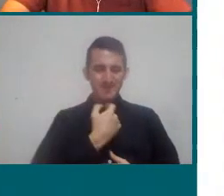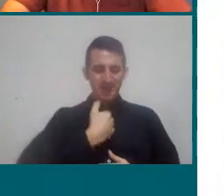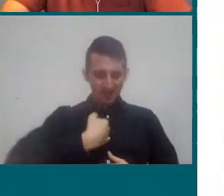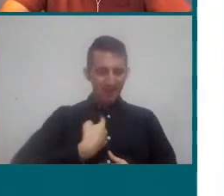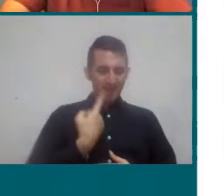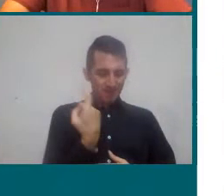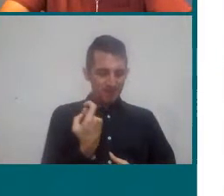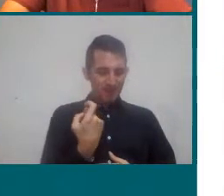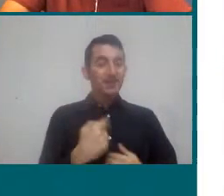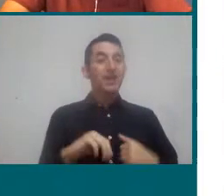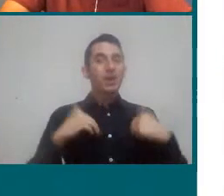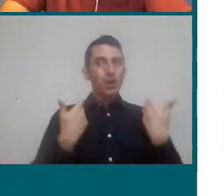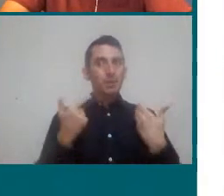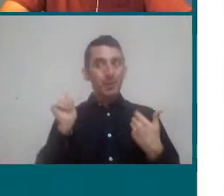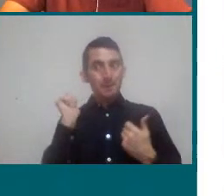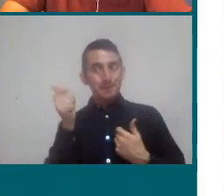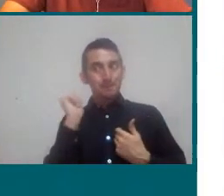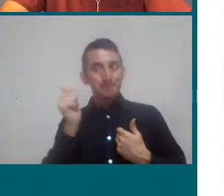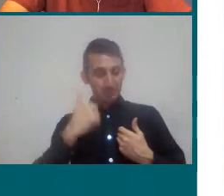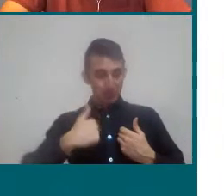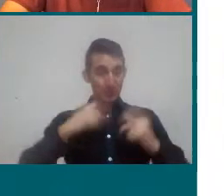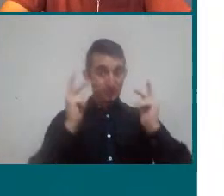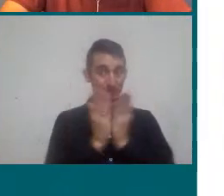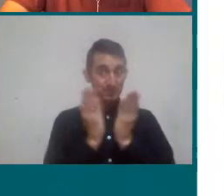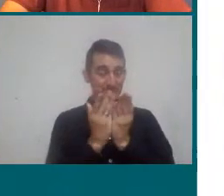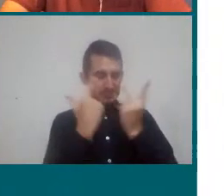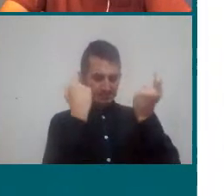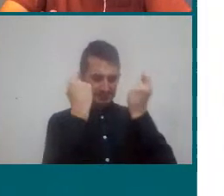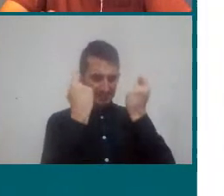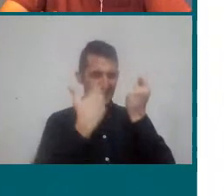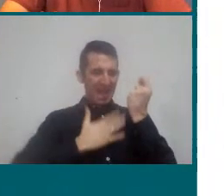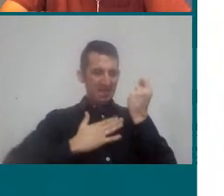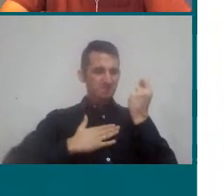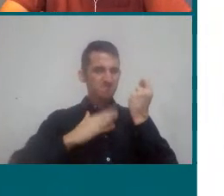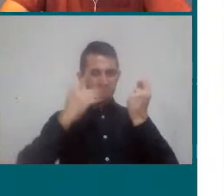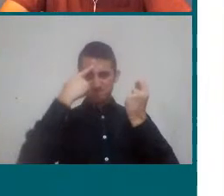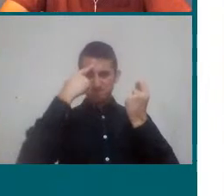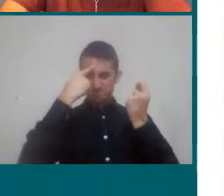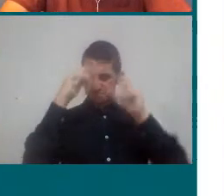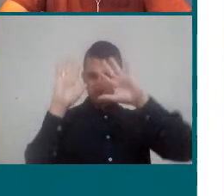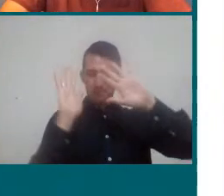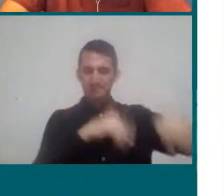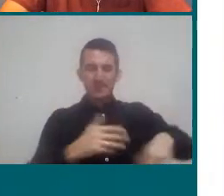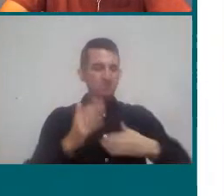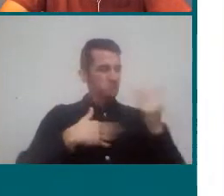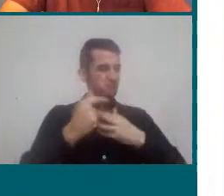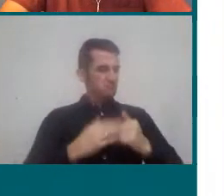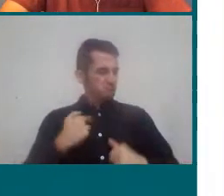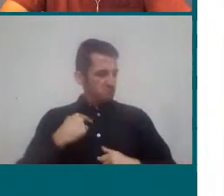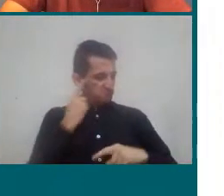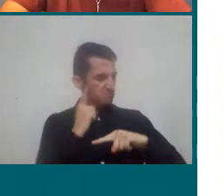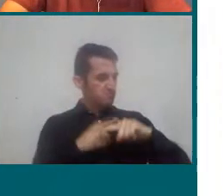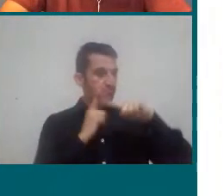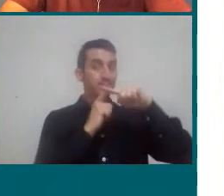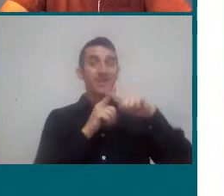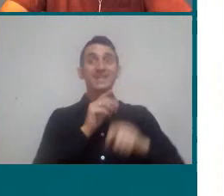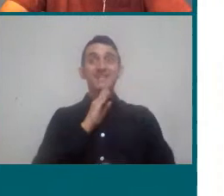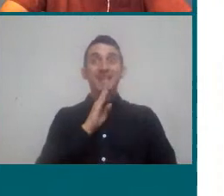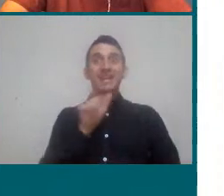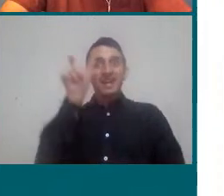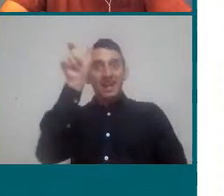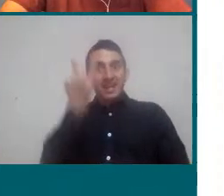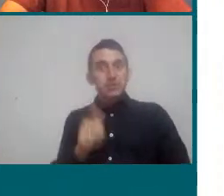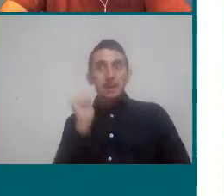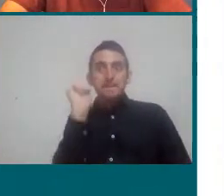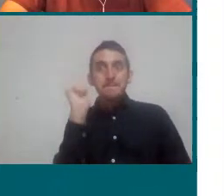a desarrollar estrategias de autorregulación, ¿vale? Porque nos encanta esto de queremos alumnos autónomos, ¿verdad?